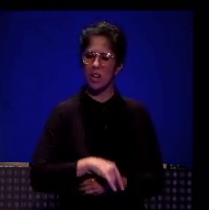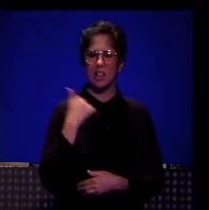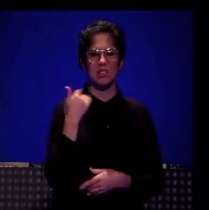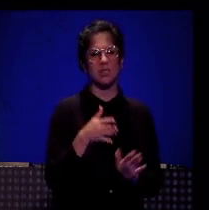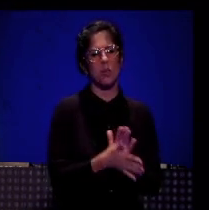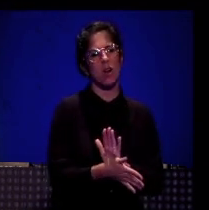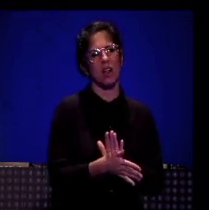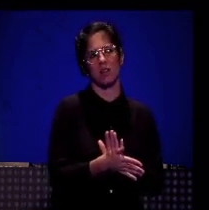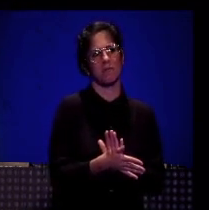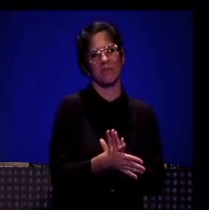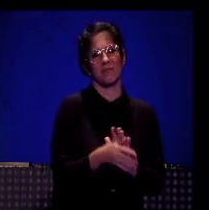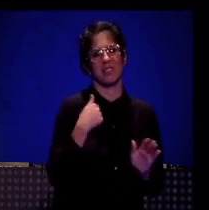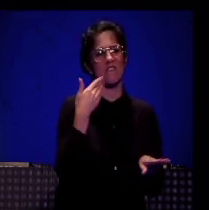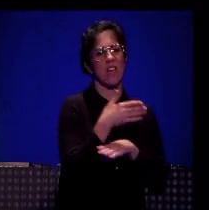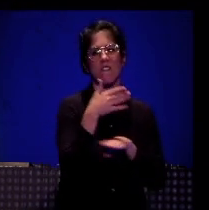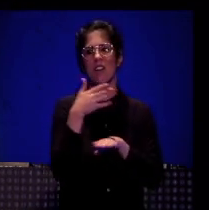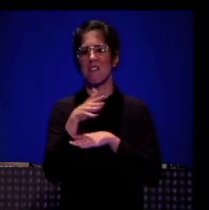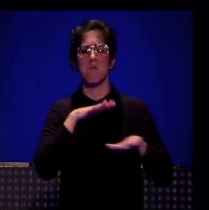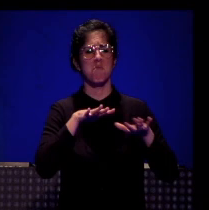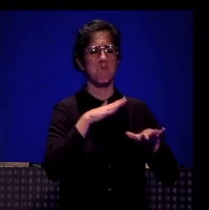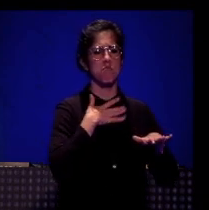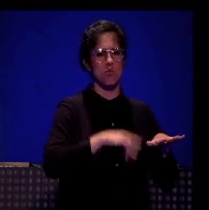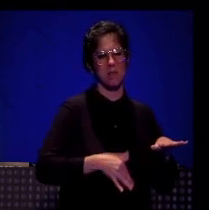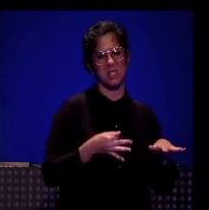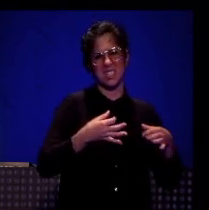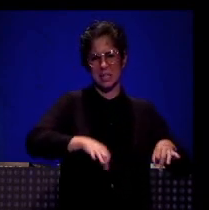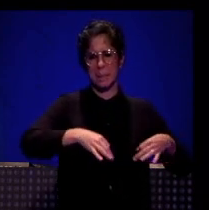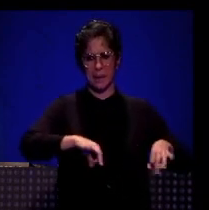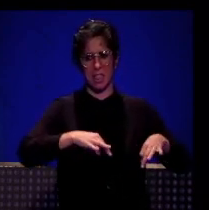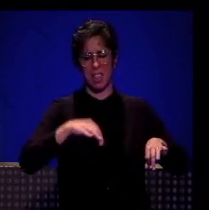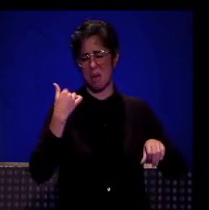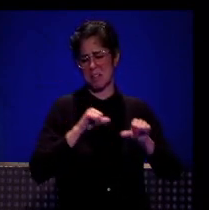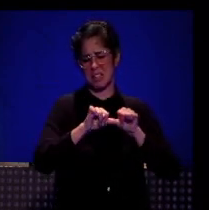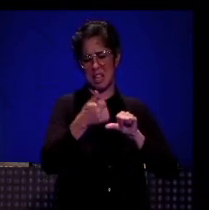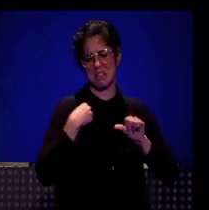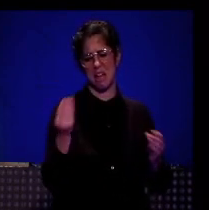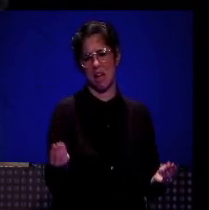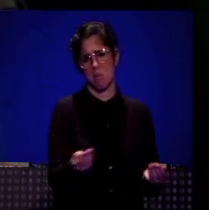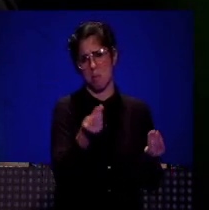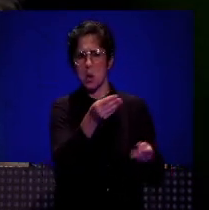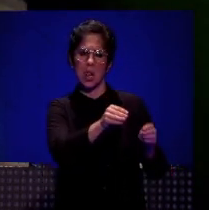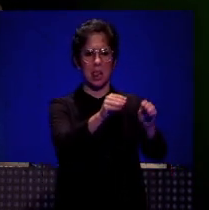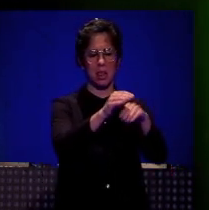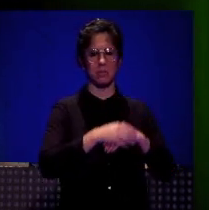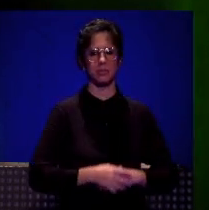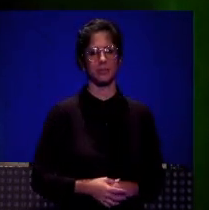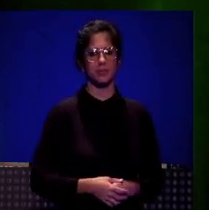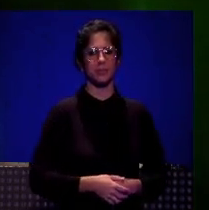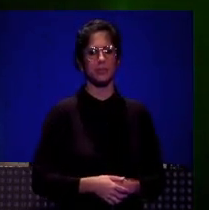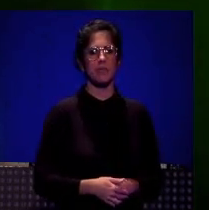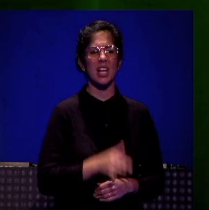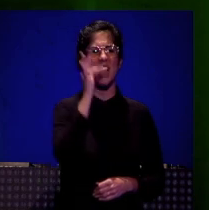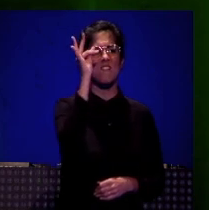es que no hay más a partir de ahí ya si nos podemos venir muy arriba cuáles son las ventajas del podcast todas las posibles